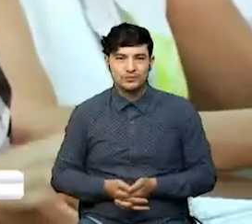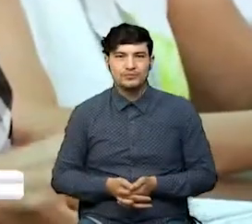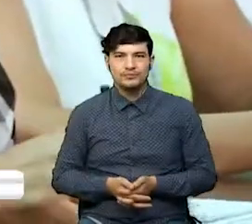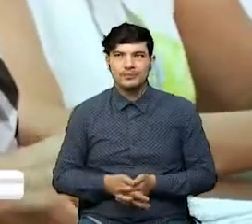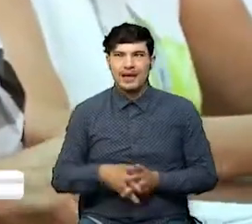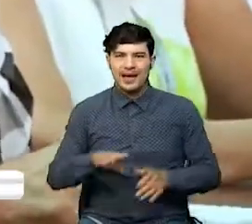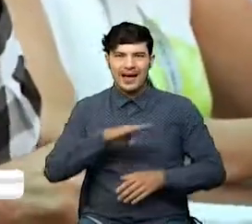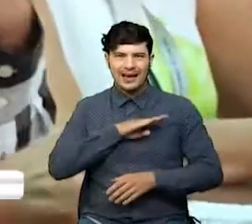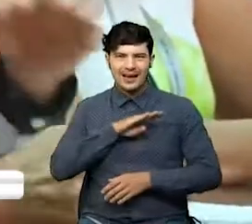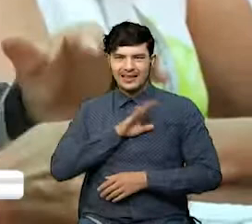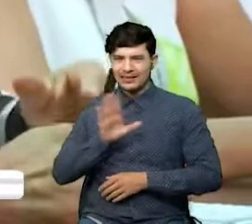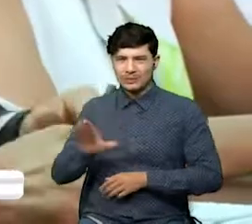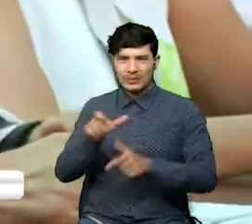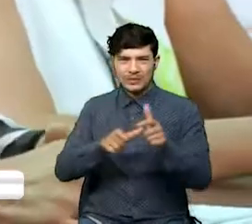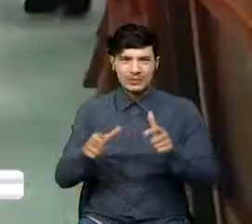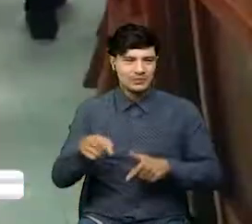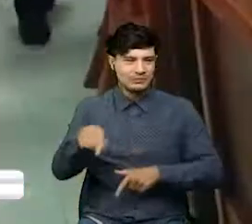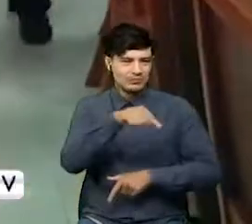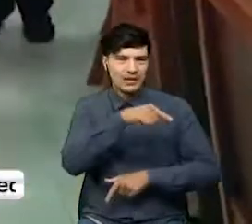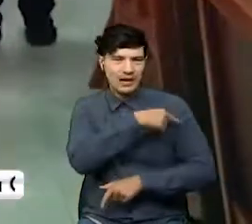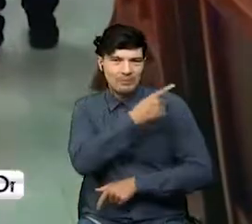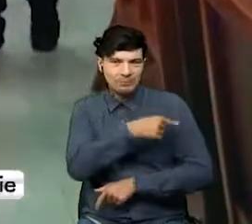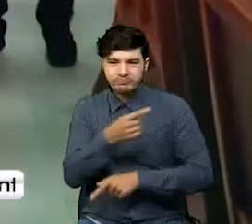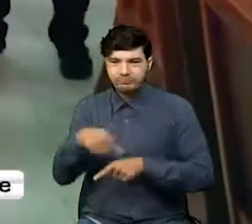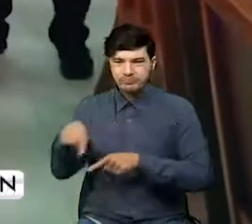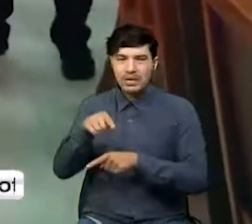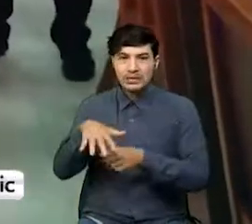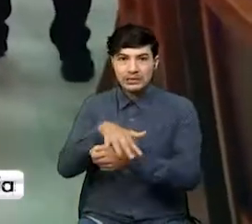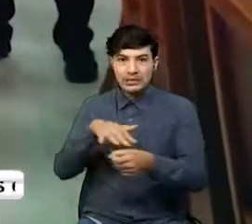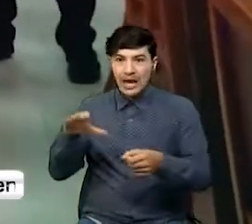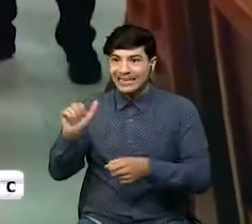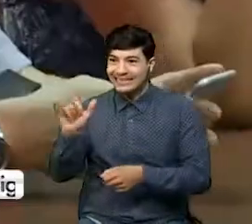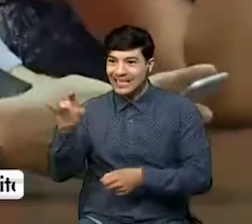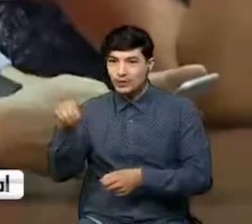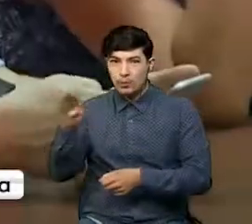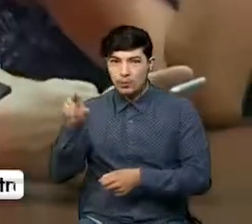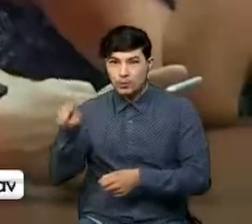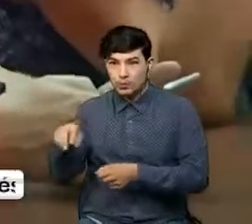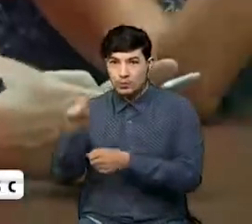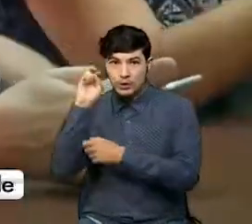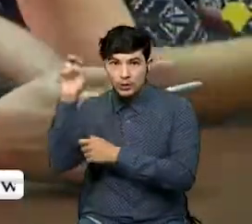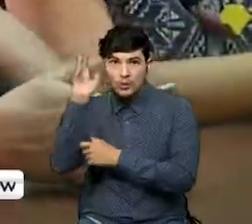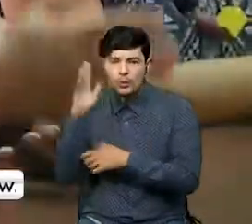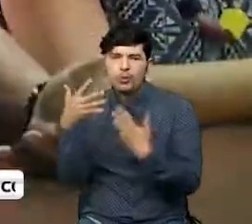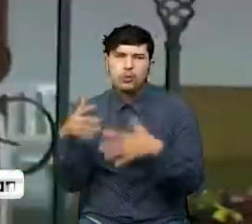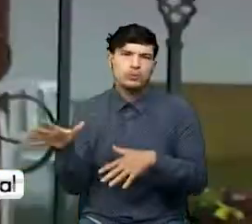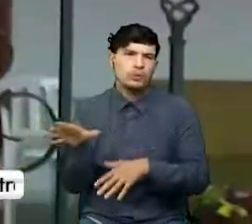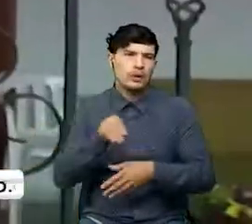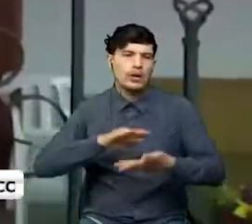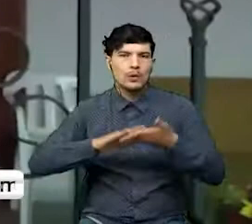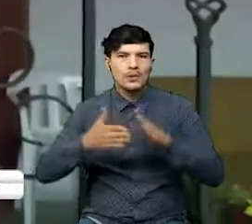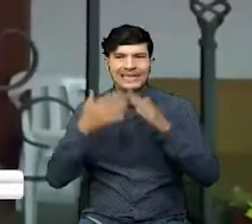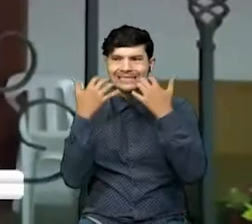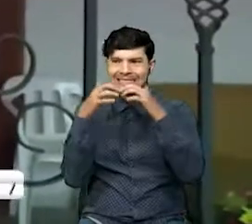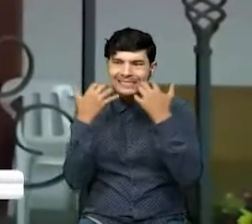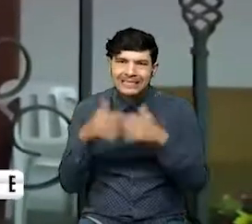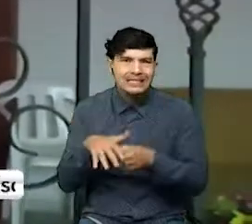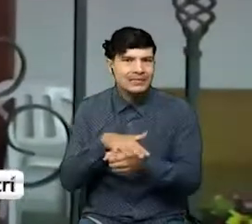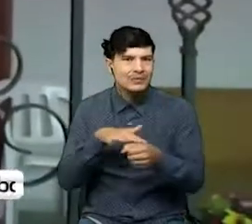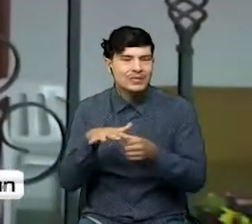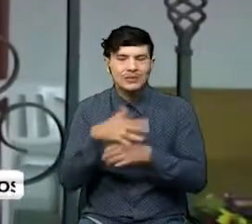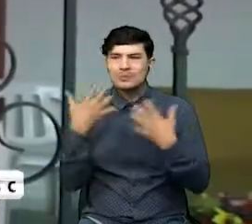para los alcaldes y personeros lo que ocurre en el catatumbo es una situación de gran complejidad donde la población civil se siente atemorizada hay realmente